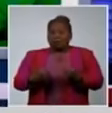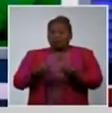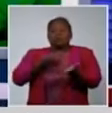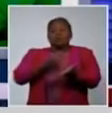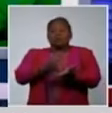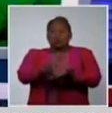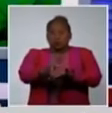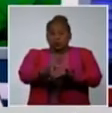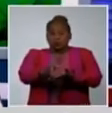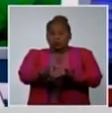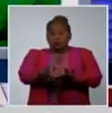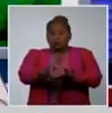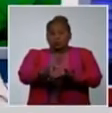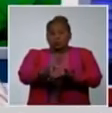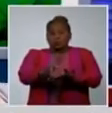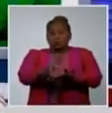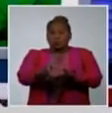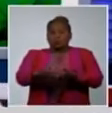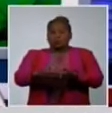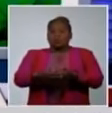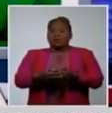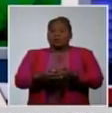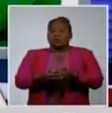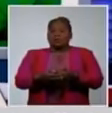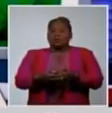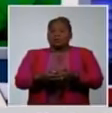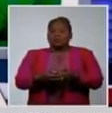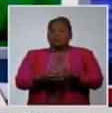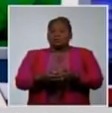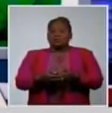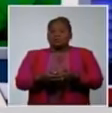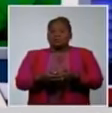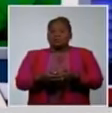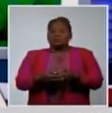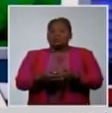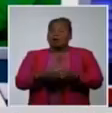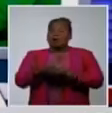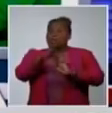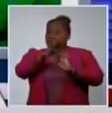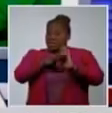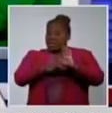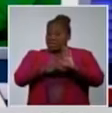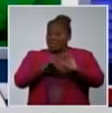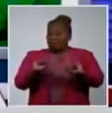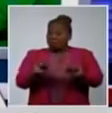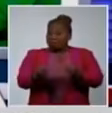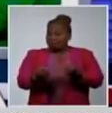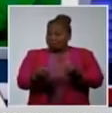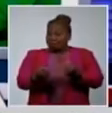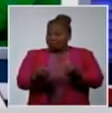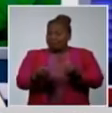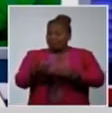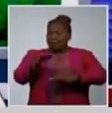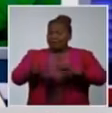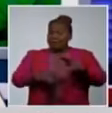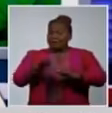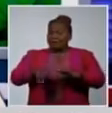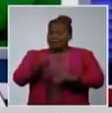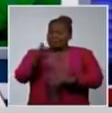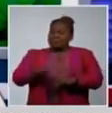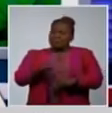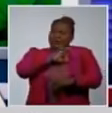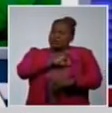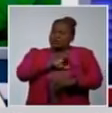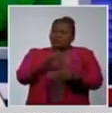pareciendo una las mínimas a los enfermedad parte de la población